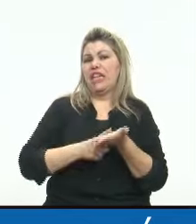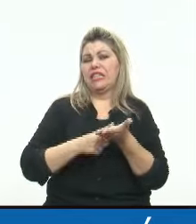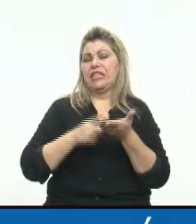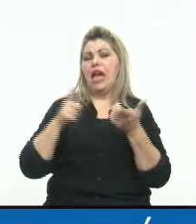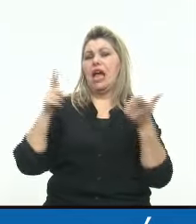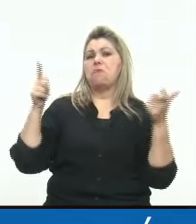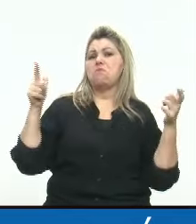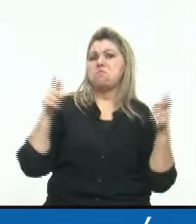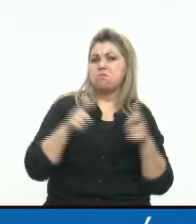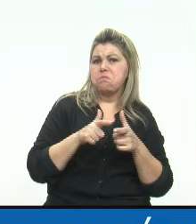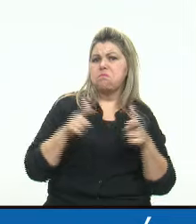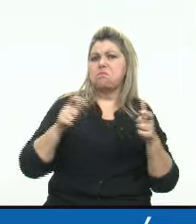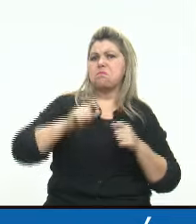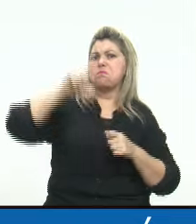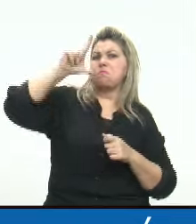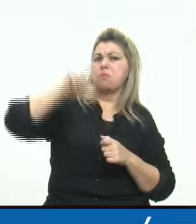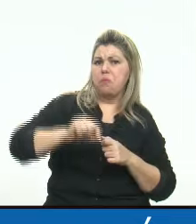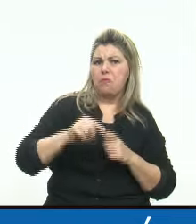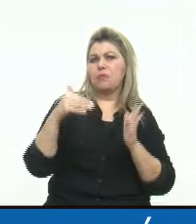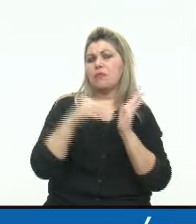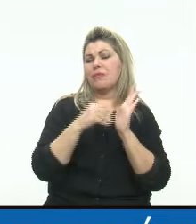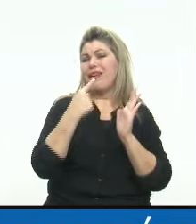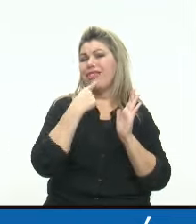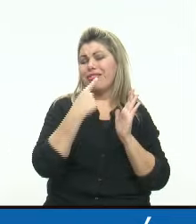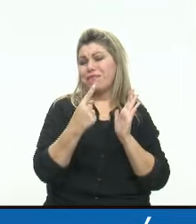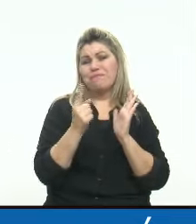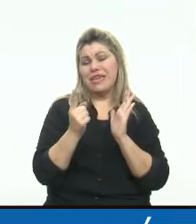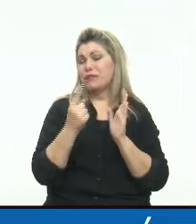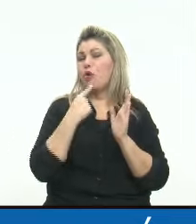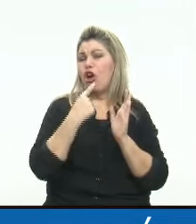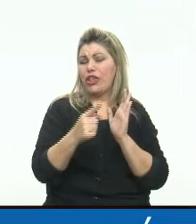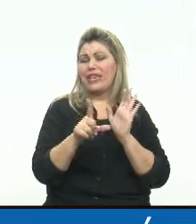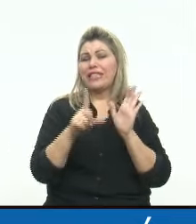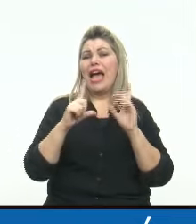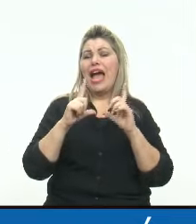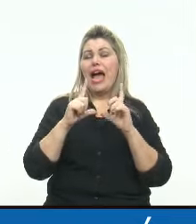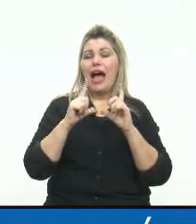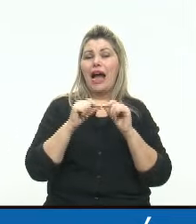tal como lo explicita el artículo 37 de la Ley